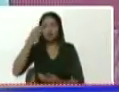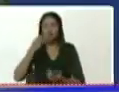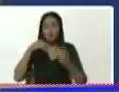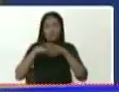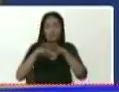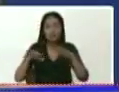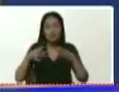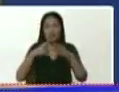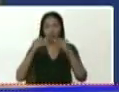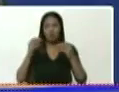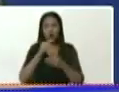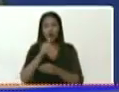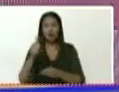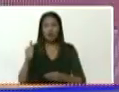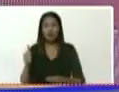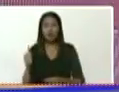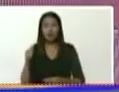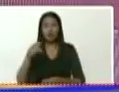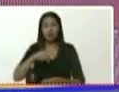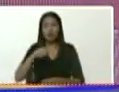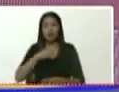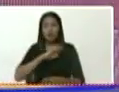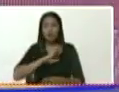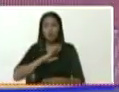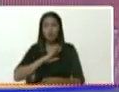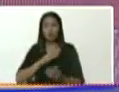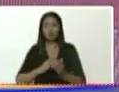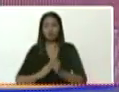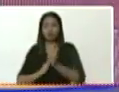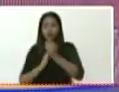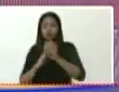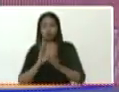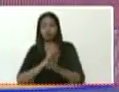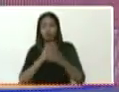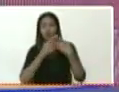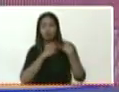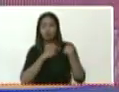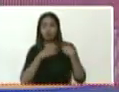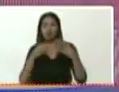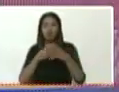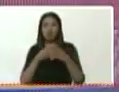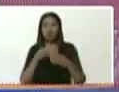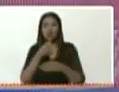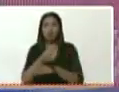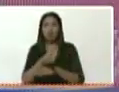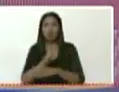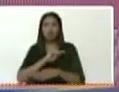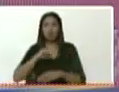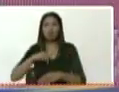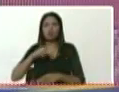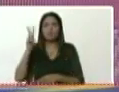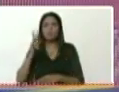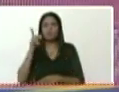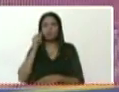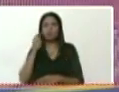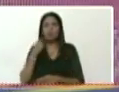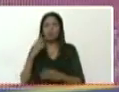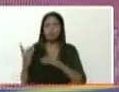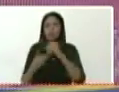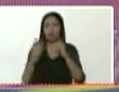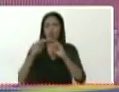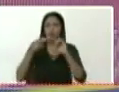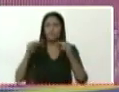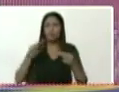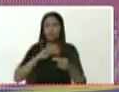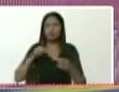bendiga a ustedes, los miembros de la Comisión de Venezuela ante los diálogos de paz